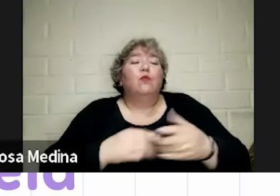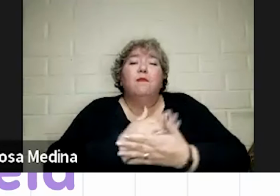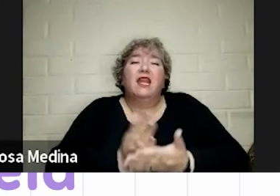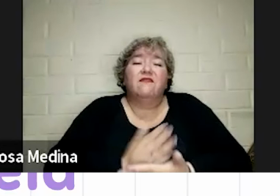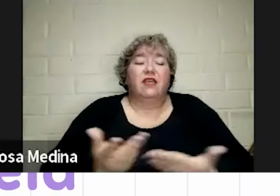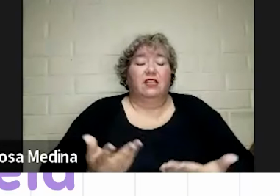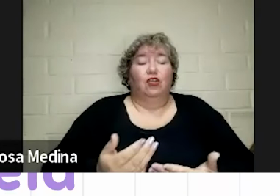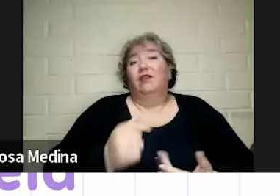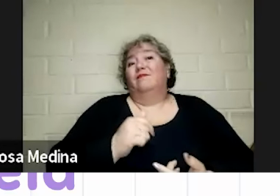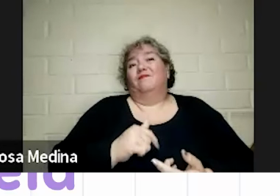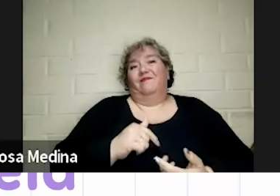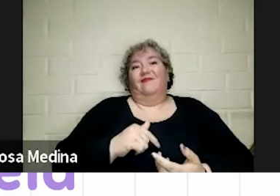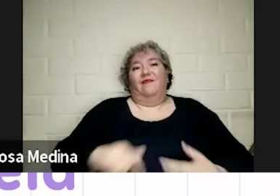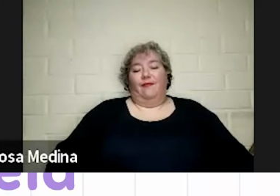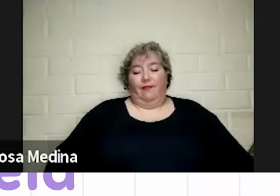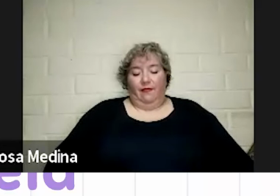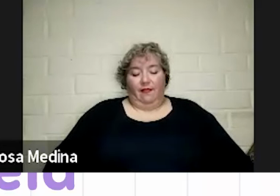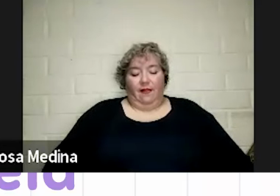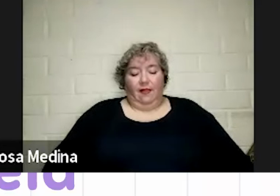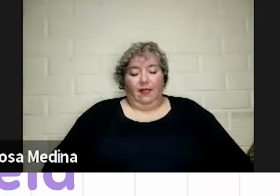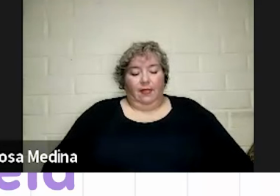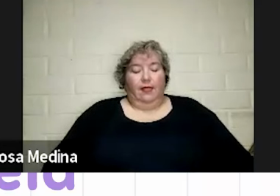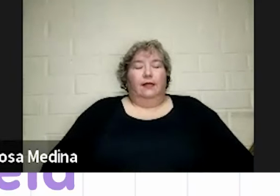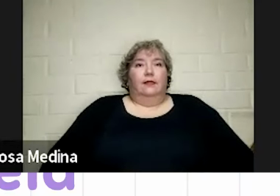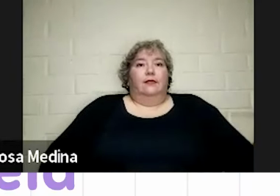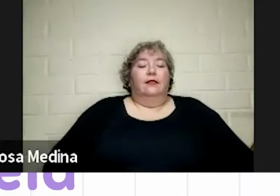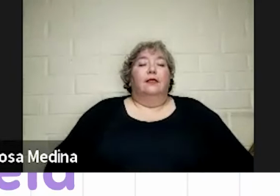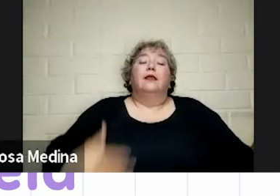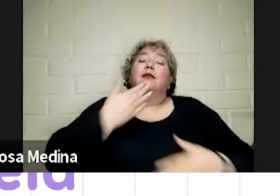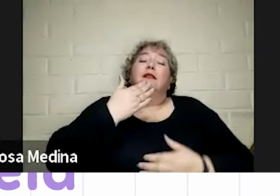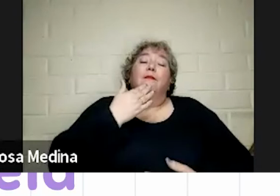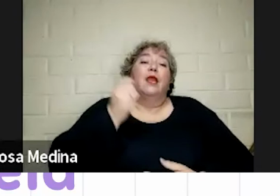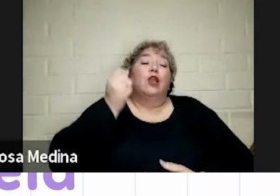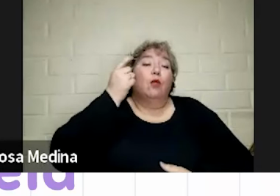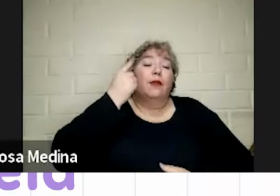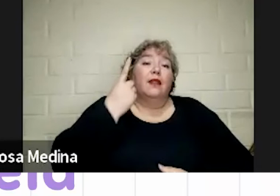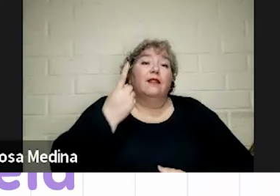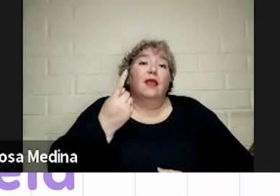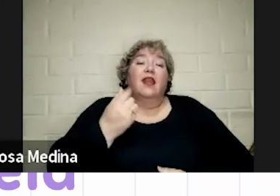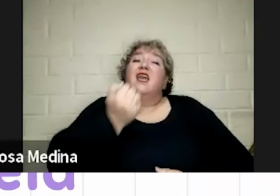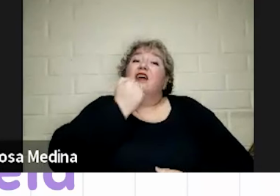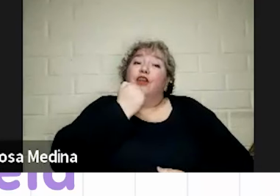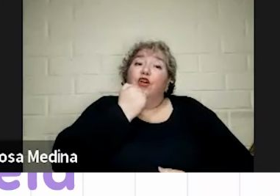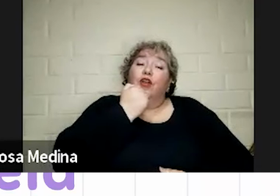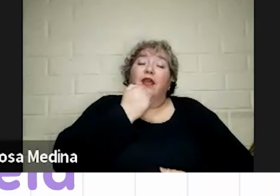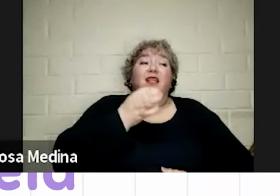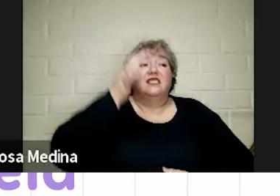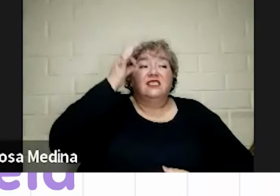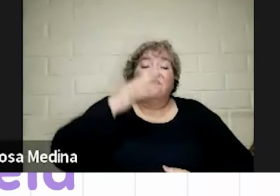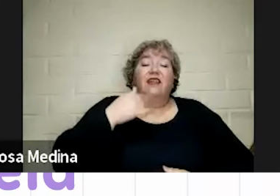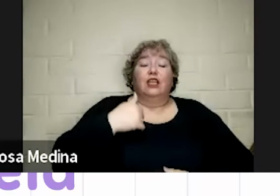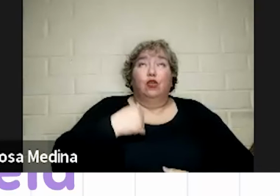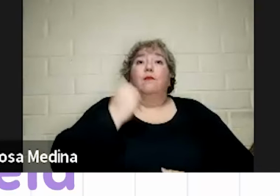Etcétera. Bueno, y nuevamente comprender y utilizar, o sea, comprender los errores, comprender en qué me equivoqué, y luego